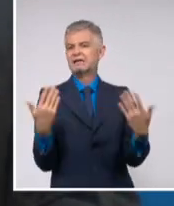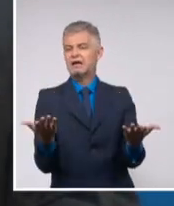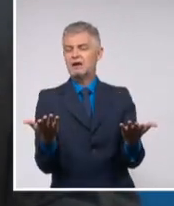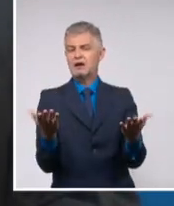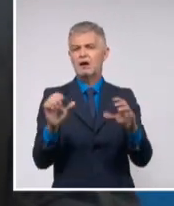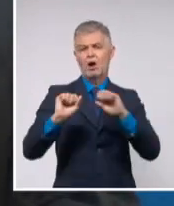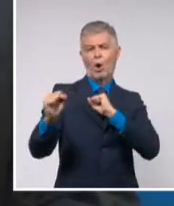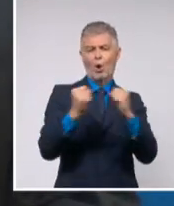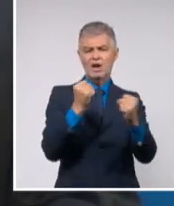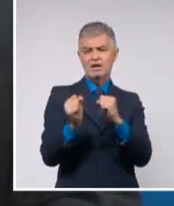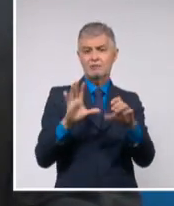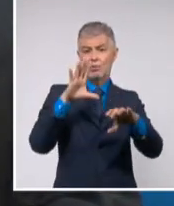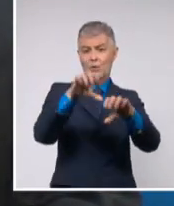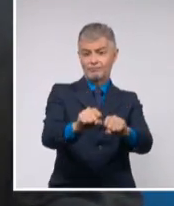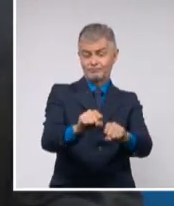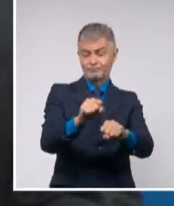colonialismo.